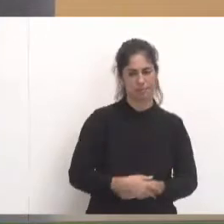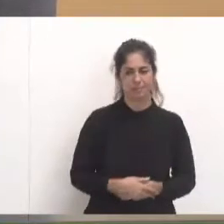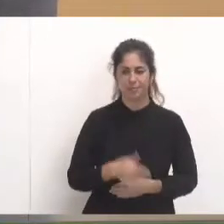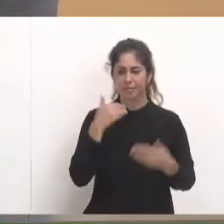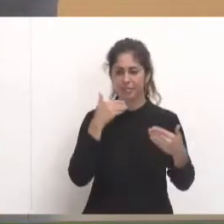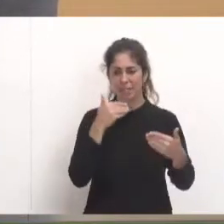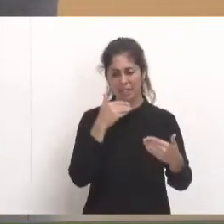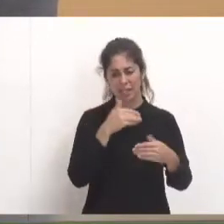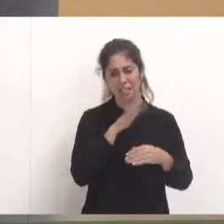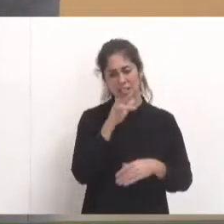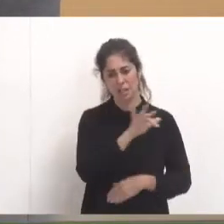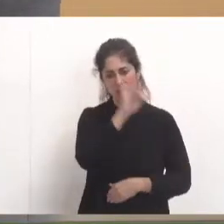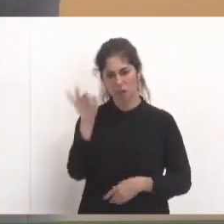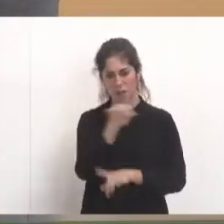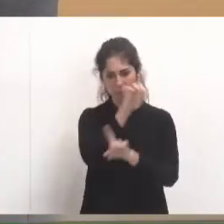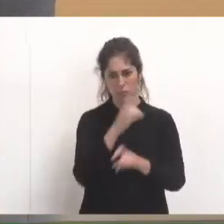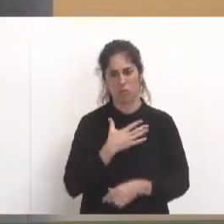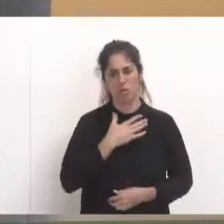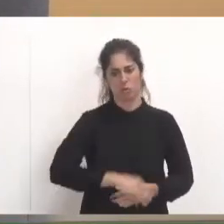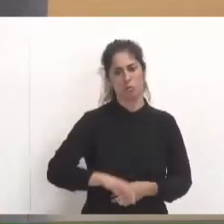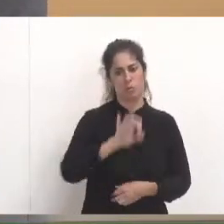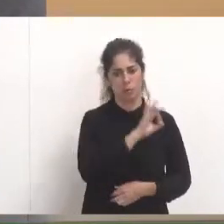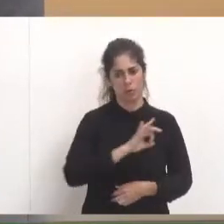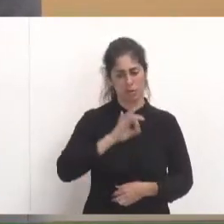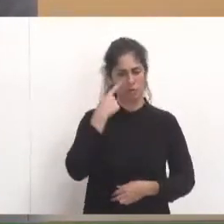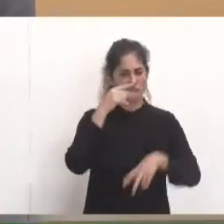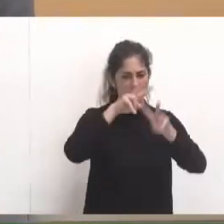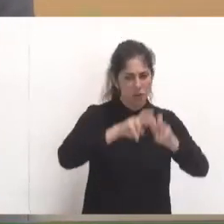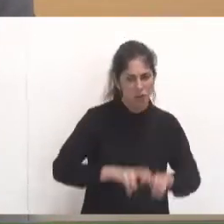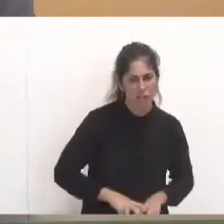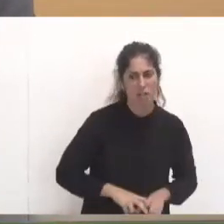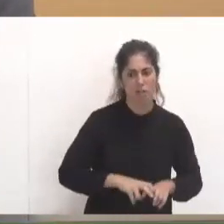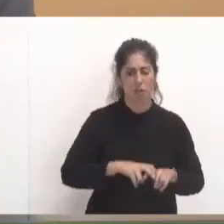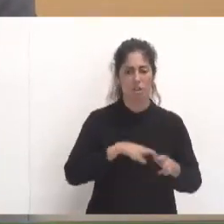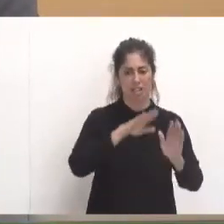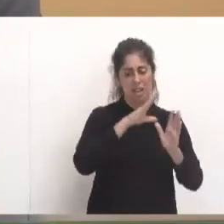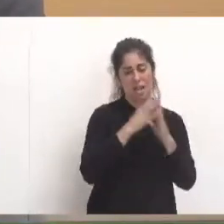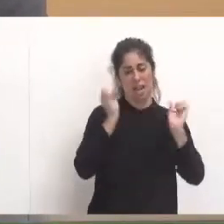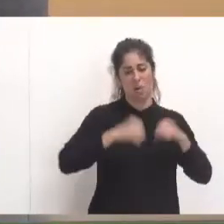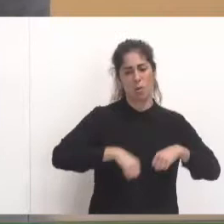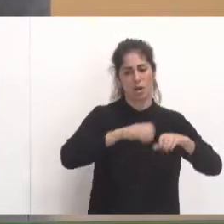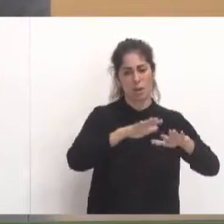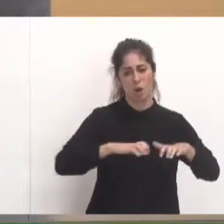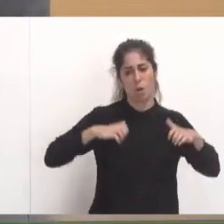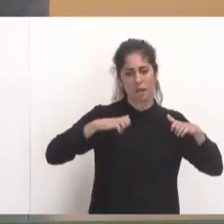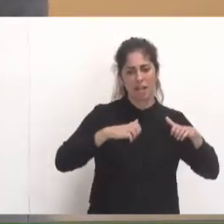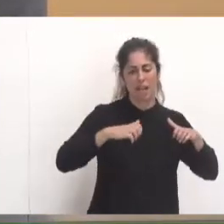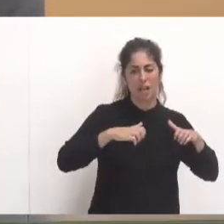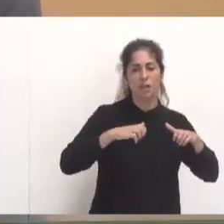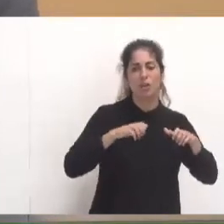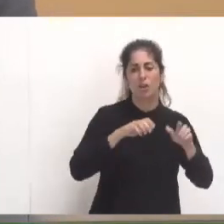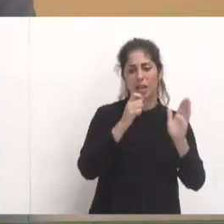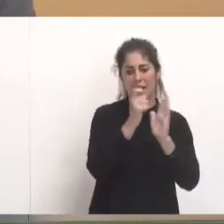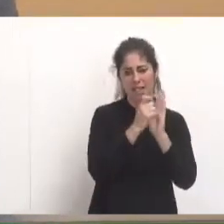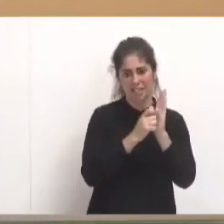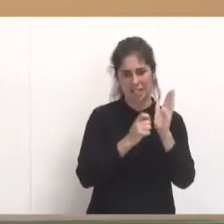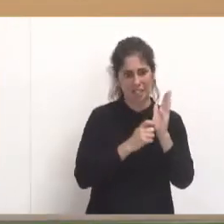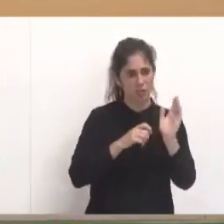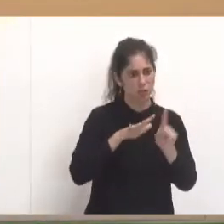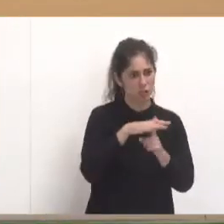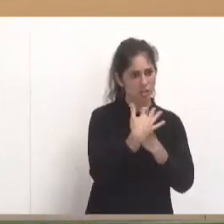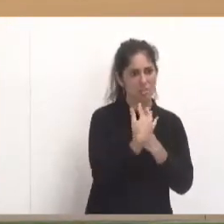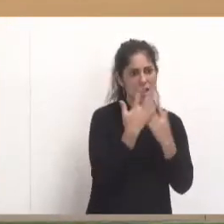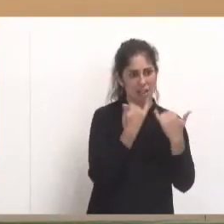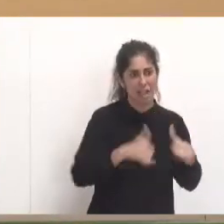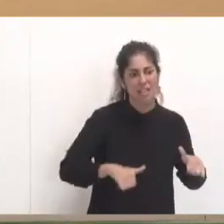que realiza el Grupo Podemos relativa a la valoración que hace el Grupo de Gobierno sobre la implementación del acuerdo plenario sobre criterios ambientales en las fiestas y eventos de Tenerife